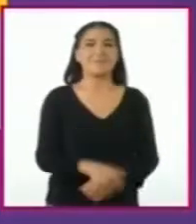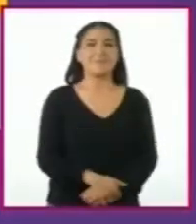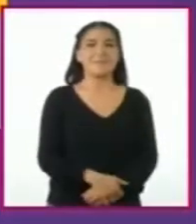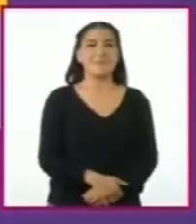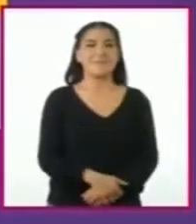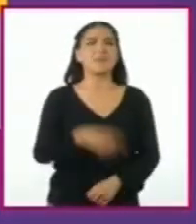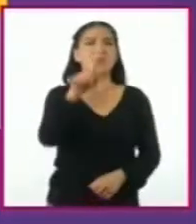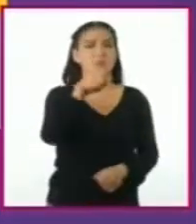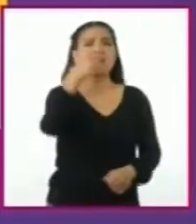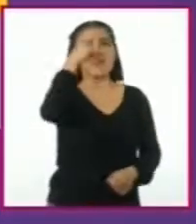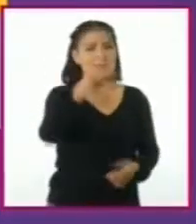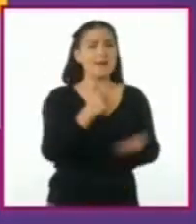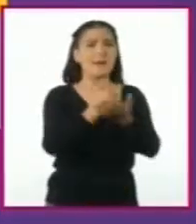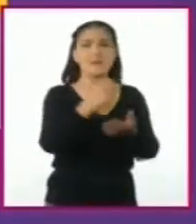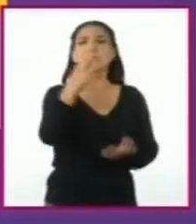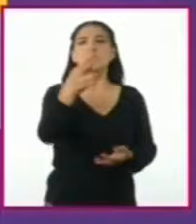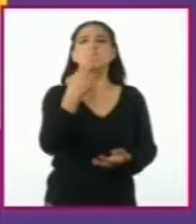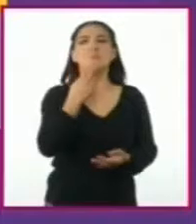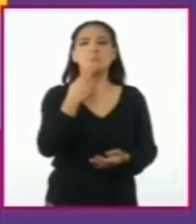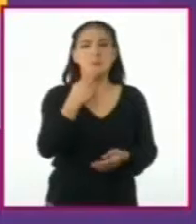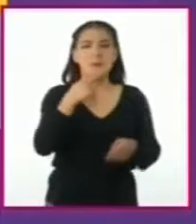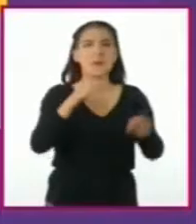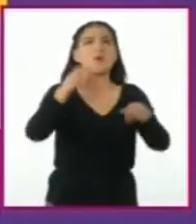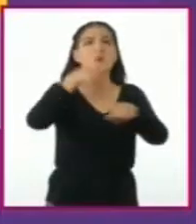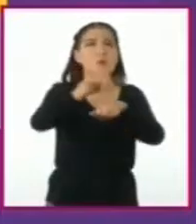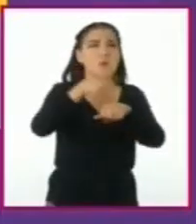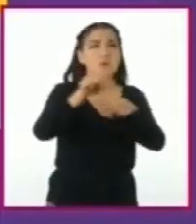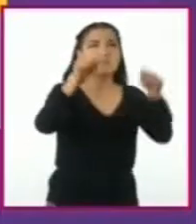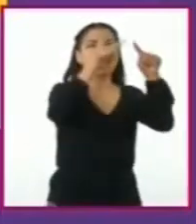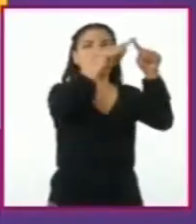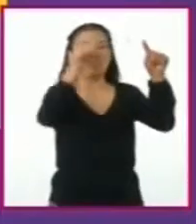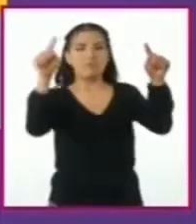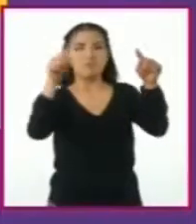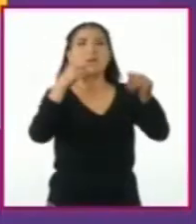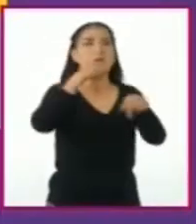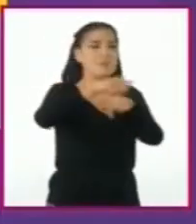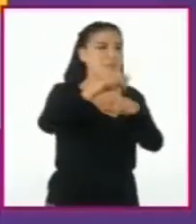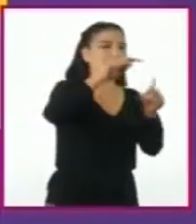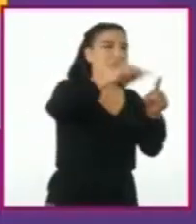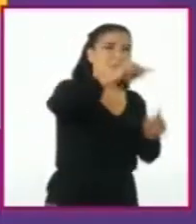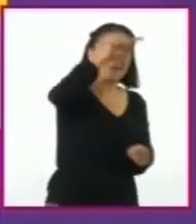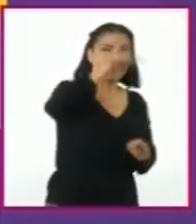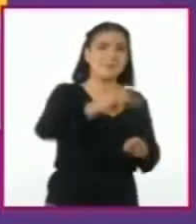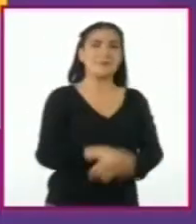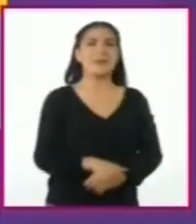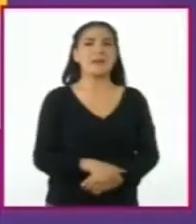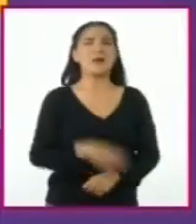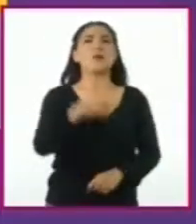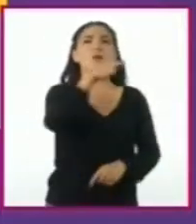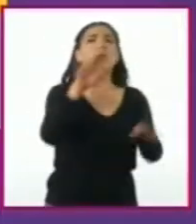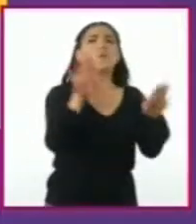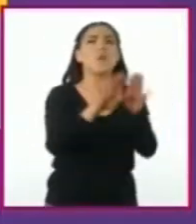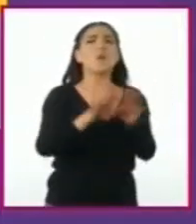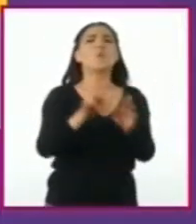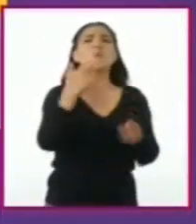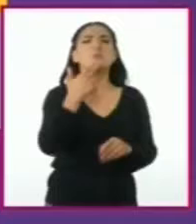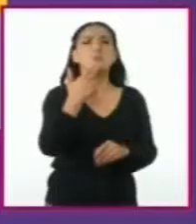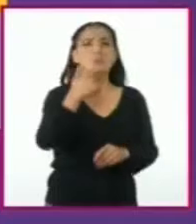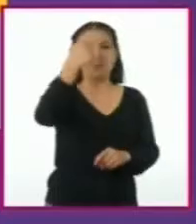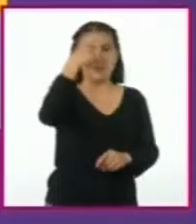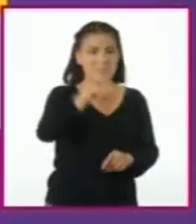ayuda a saber las medidas del ancho y el largo de cada rectángulo? ¿Cómo utilizan estos datos para saber